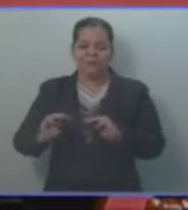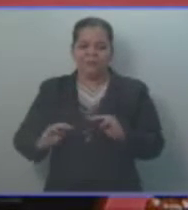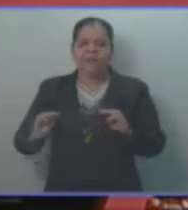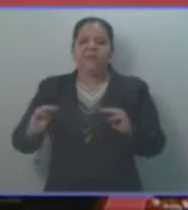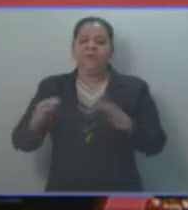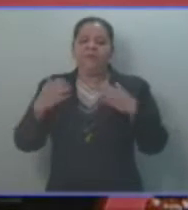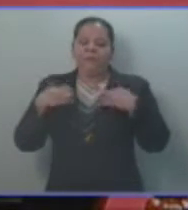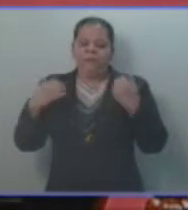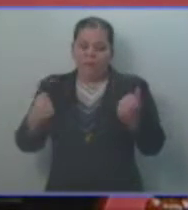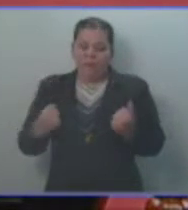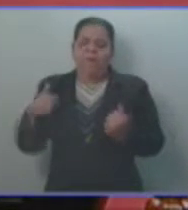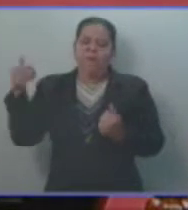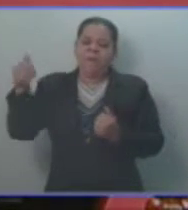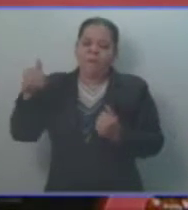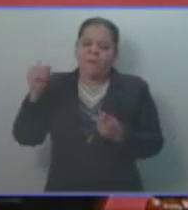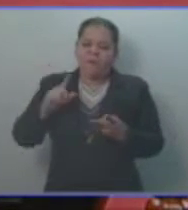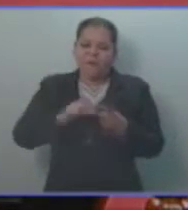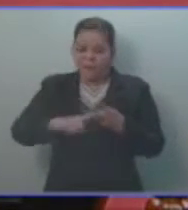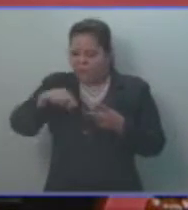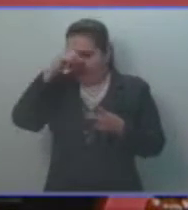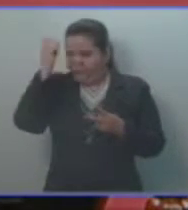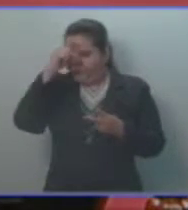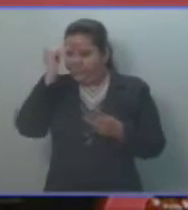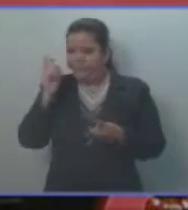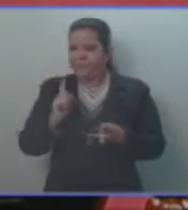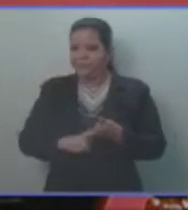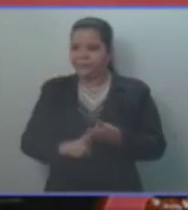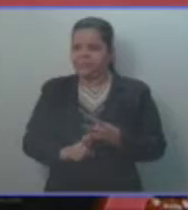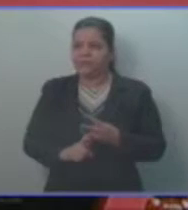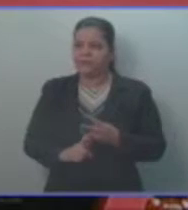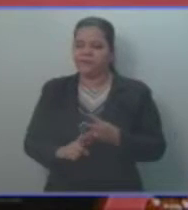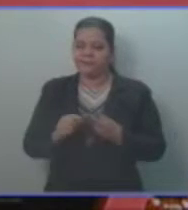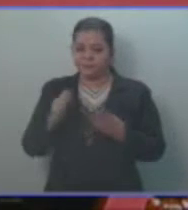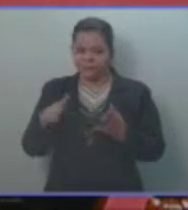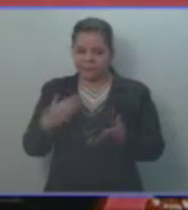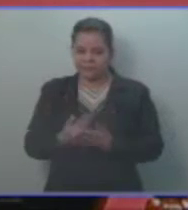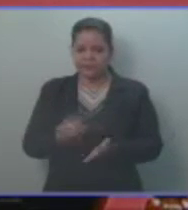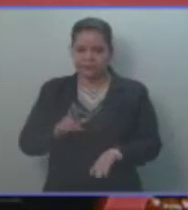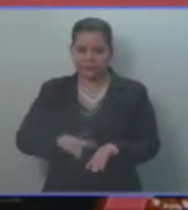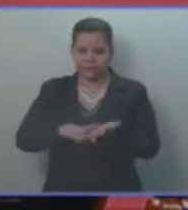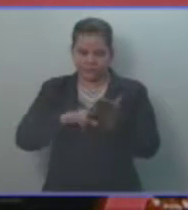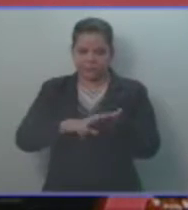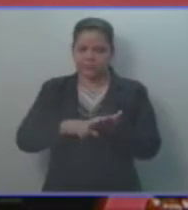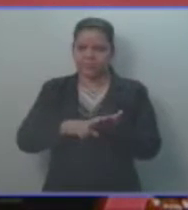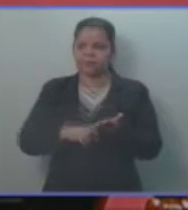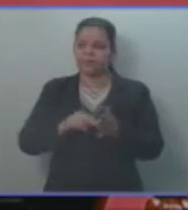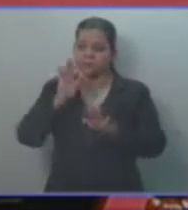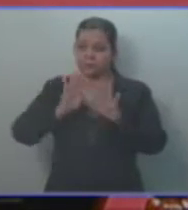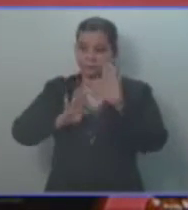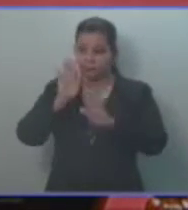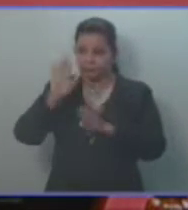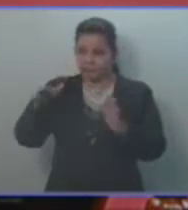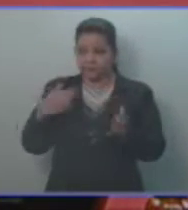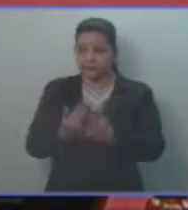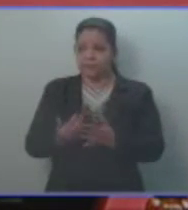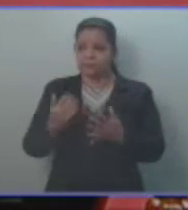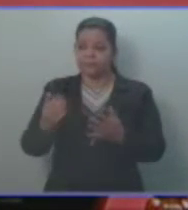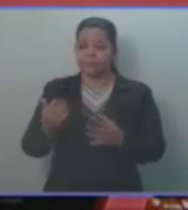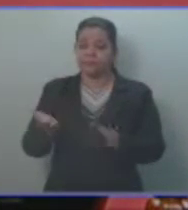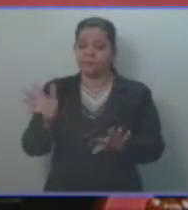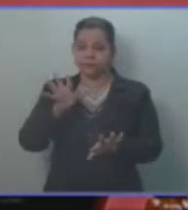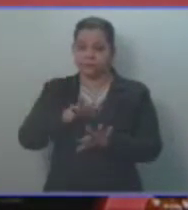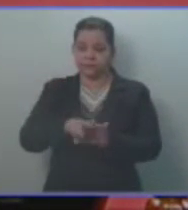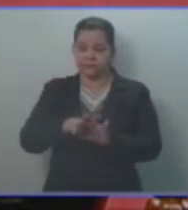salud, educación, el empleo, la habilitación y rehabilitación, la participación en la vida